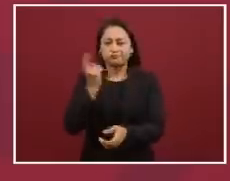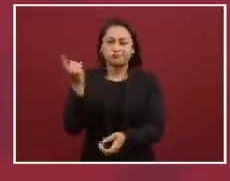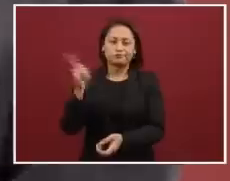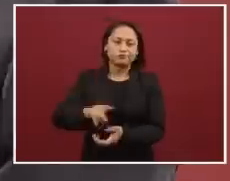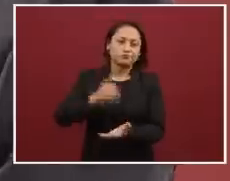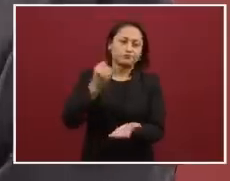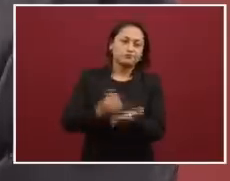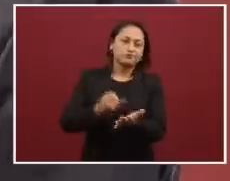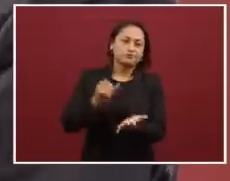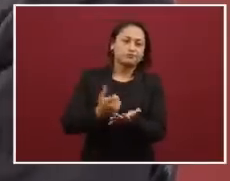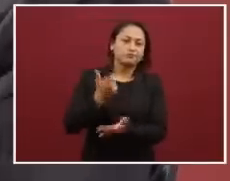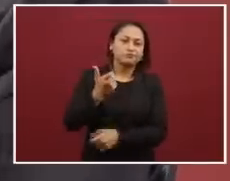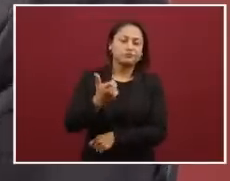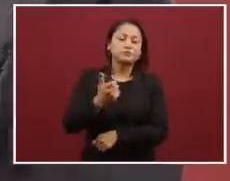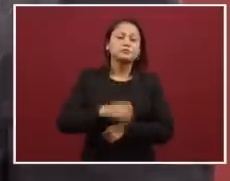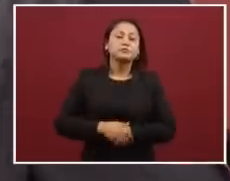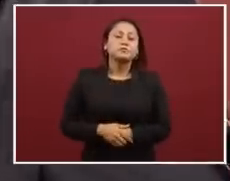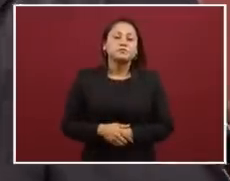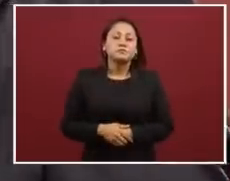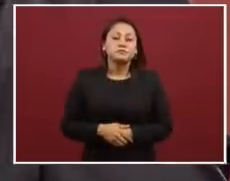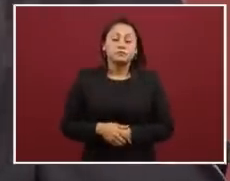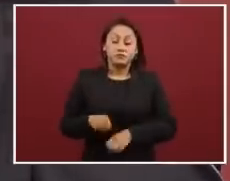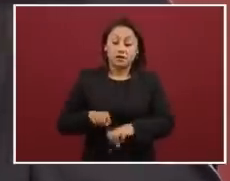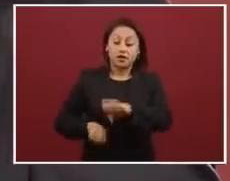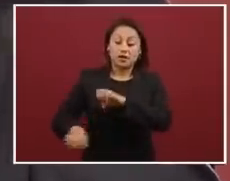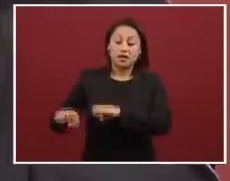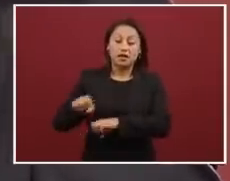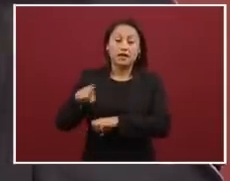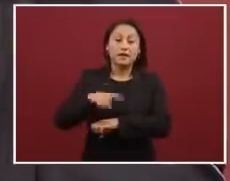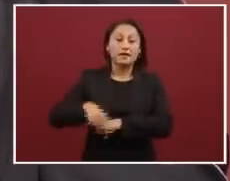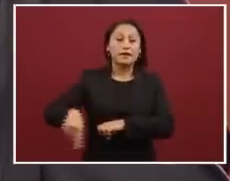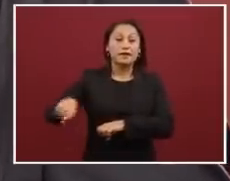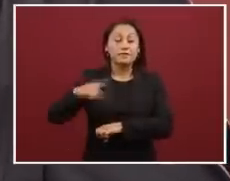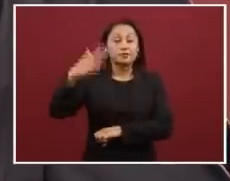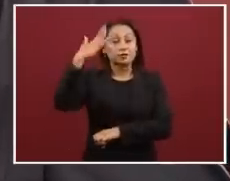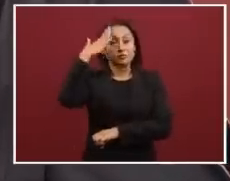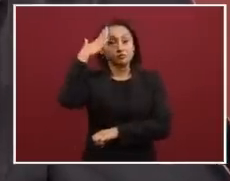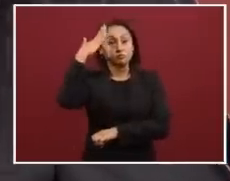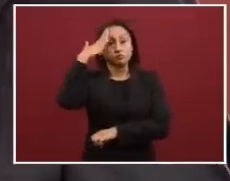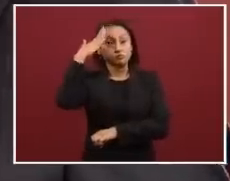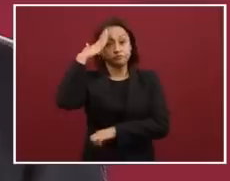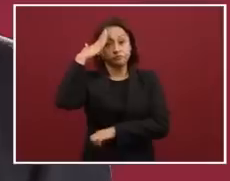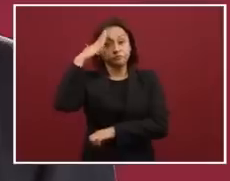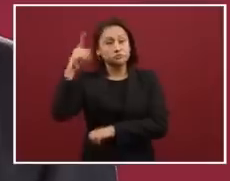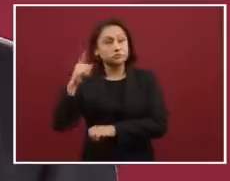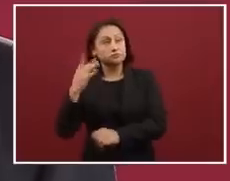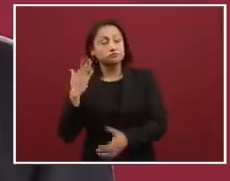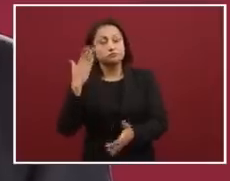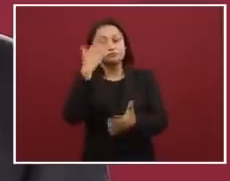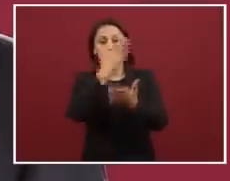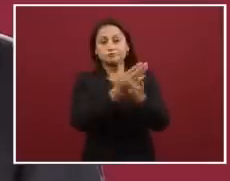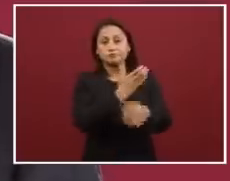Fueron dirigentes del sector empresarial a Estados Unidos y nos ayudaron,